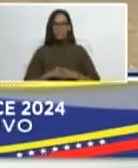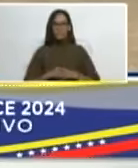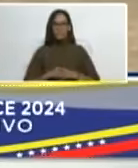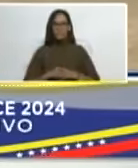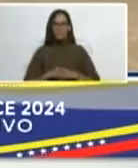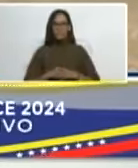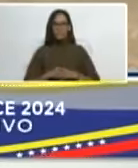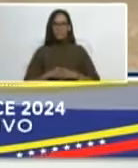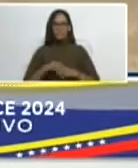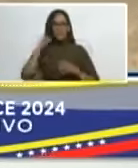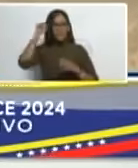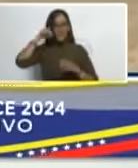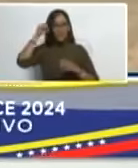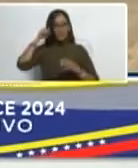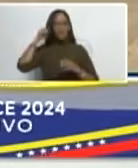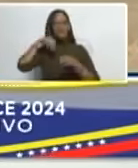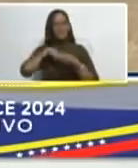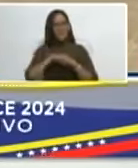Dejen esto grabadito, ¿viste?